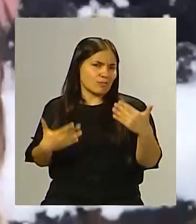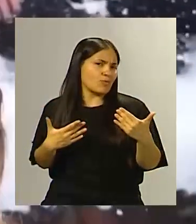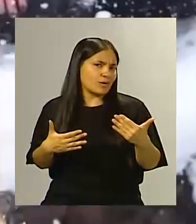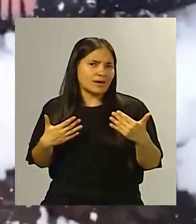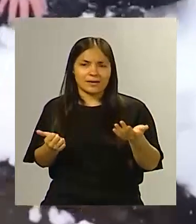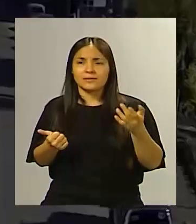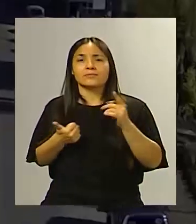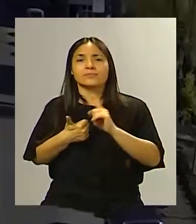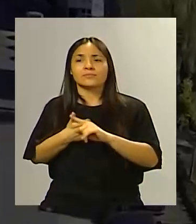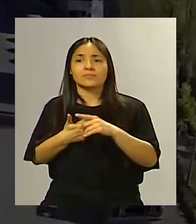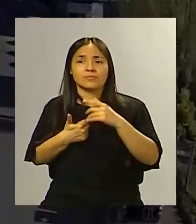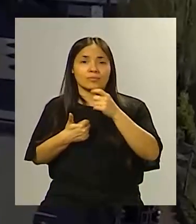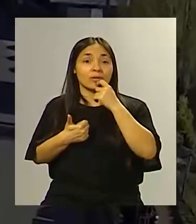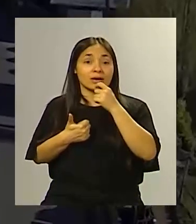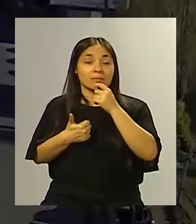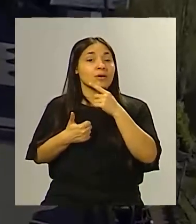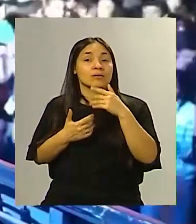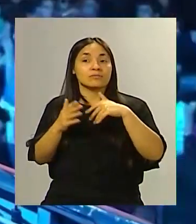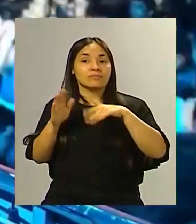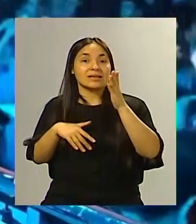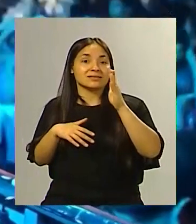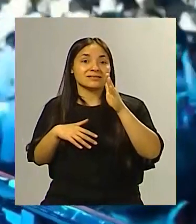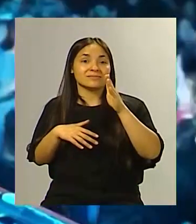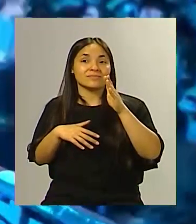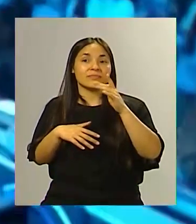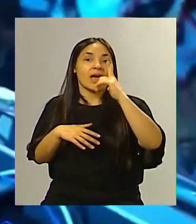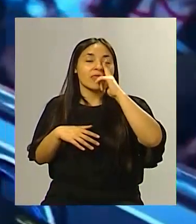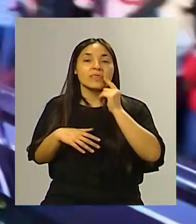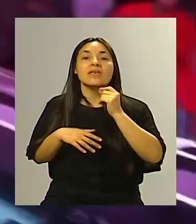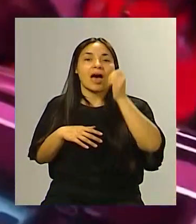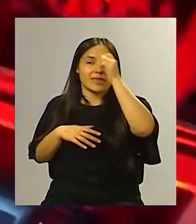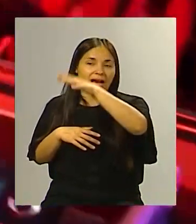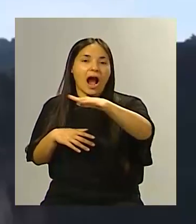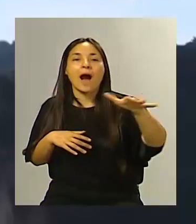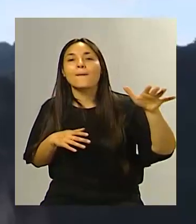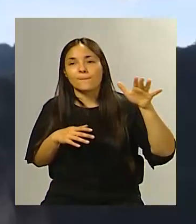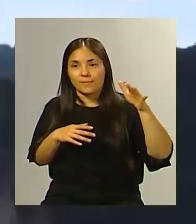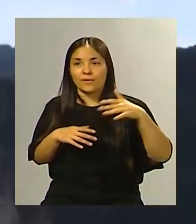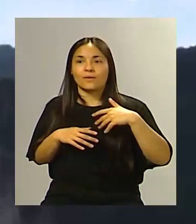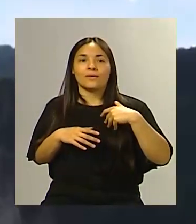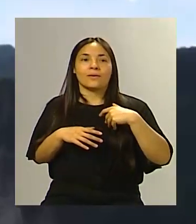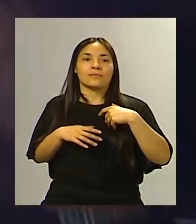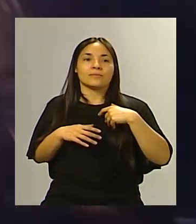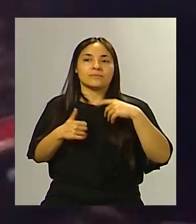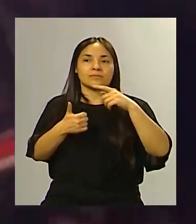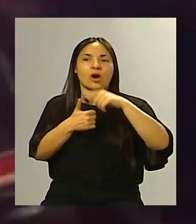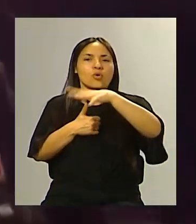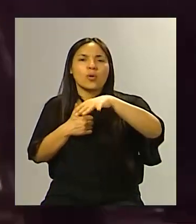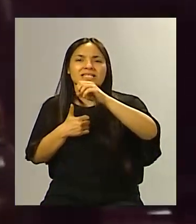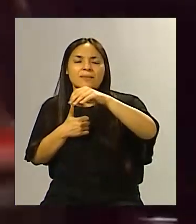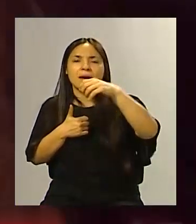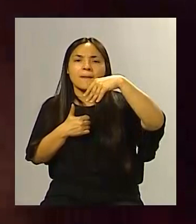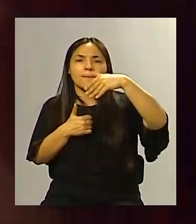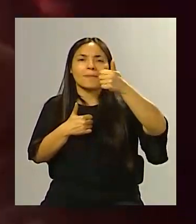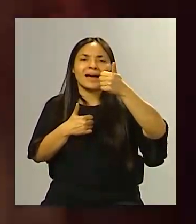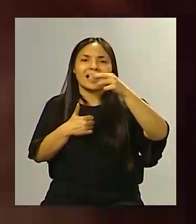Hay cosas que se hacen en todos los destinos que son clásicos, como el famoso día de campo. Ah, bien. Se hace el mareado, la parte donde